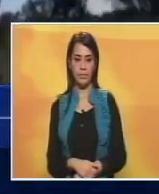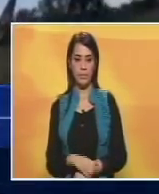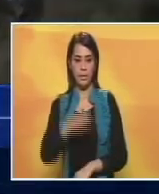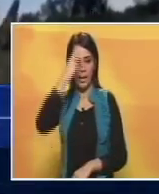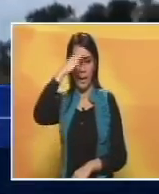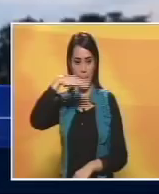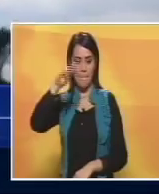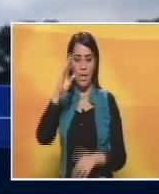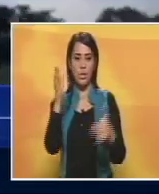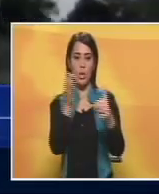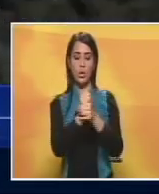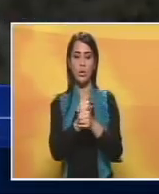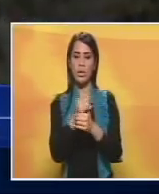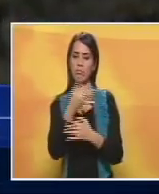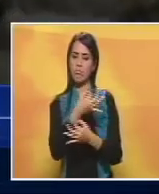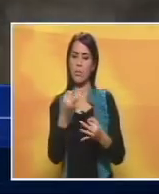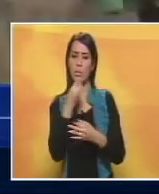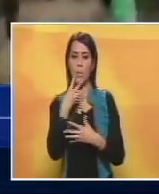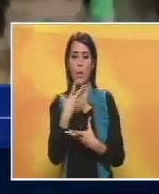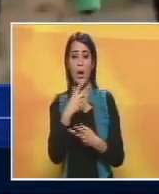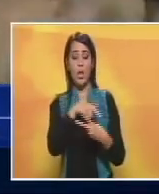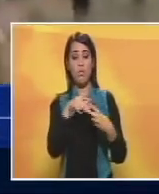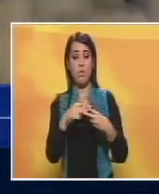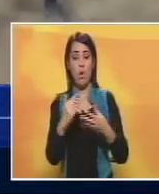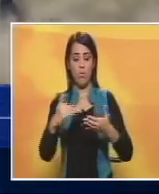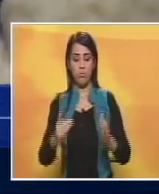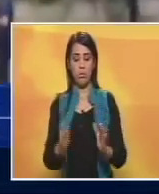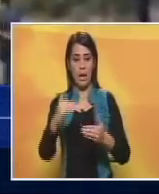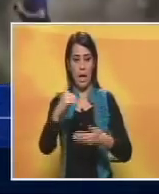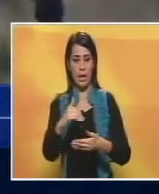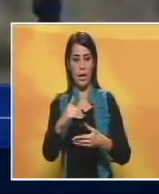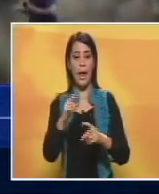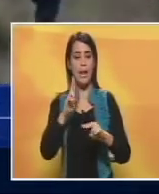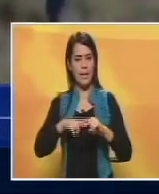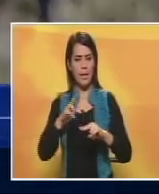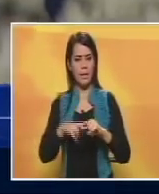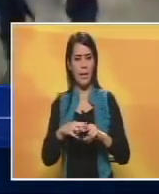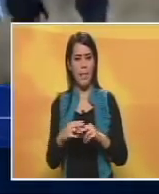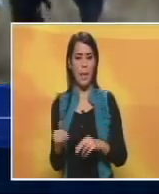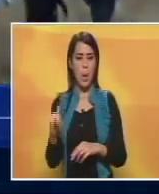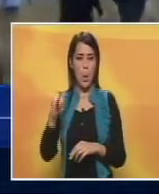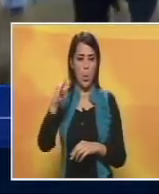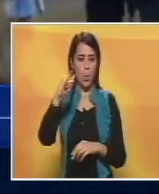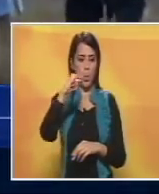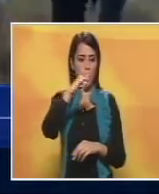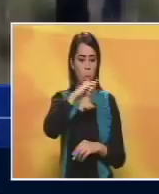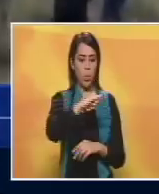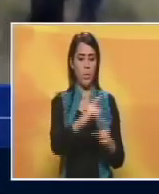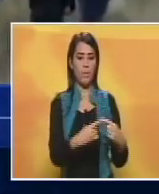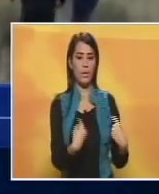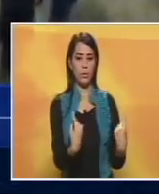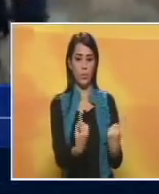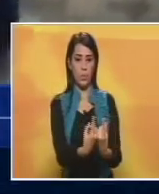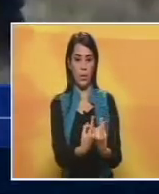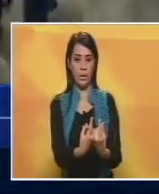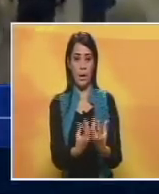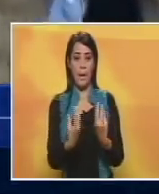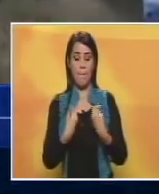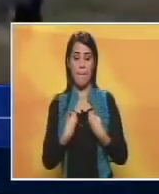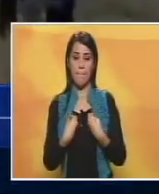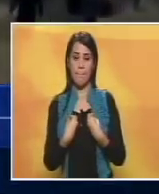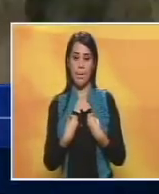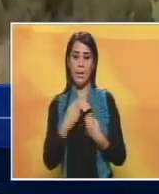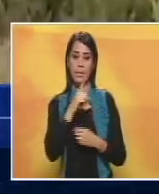En México fueron halladas en perfecto estado las 2 cajas negras del avión accidentado este martes cerca del aeropuerto de Durango y en el que sobrevivieron